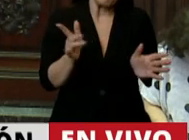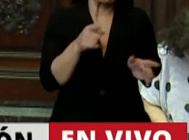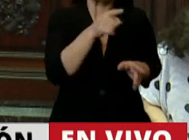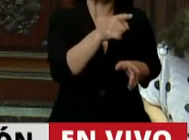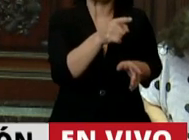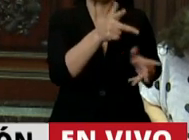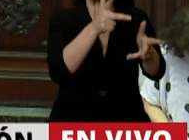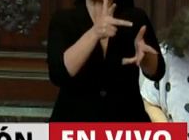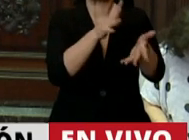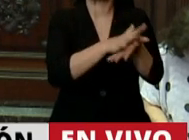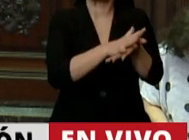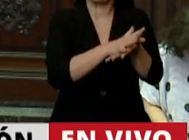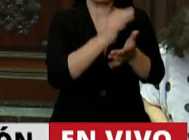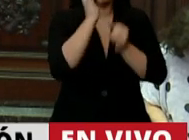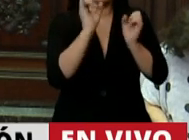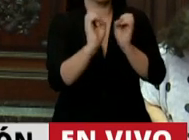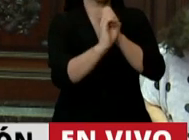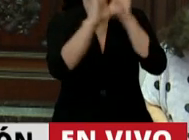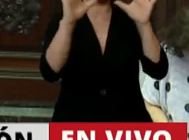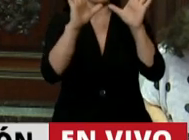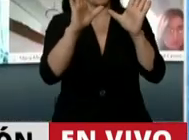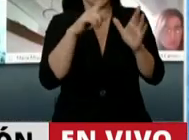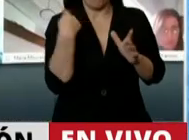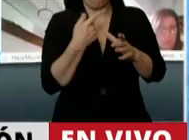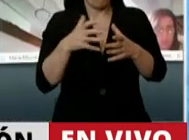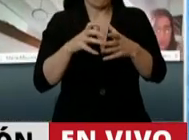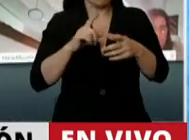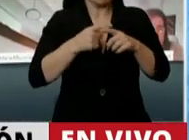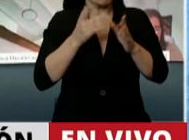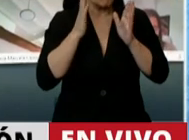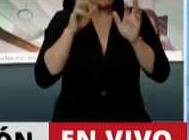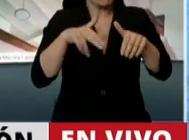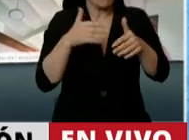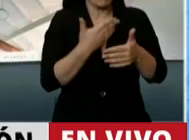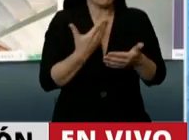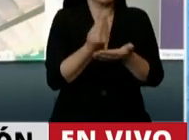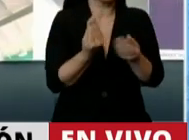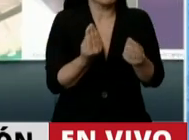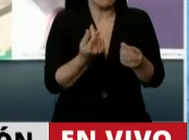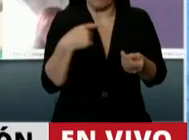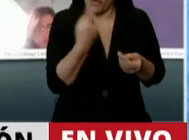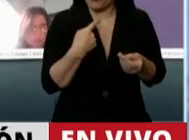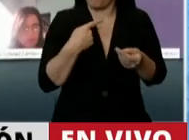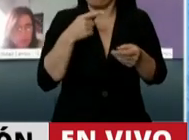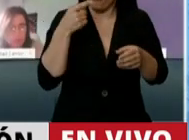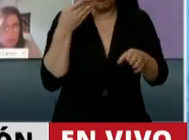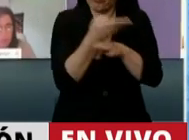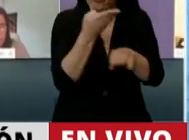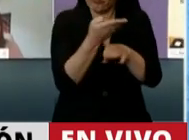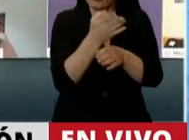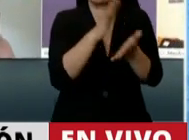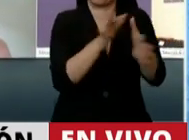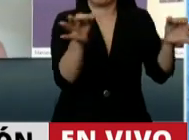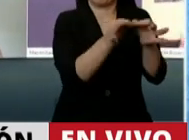hacía referencia a explicitar cuál es nuestra política. Nosotros vamos a seguir reclamando por la soberanía de las Islas